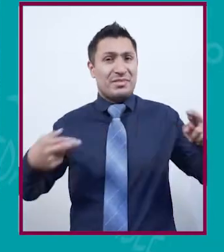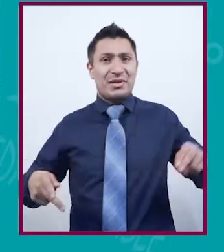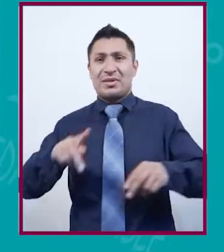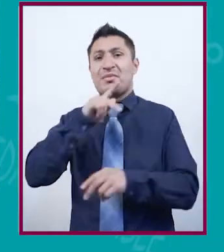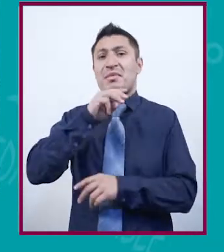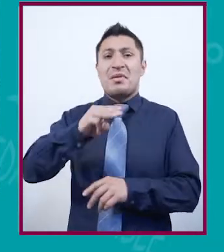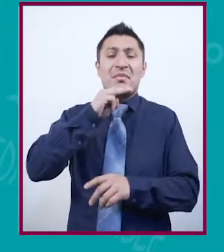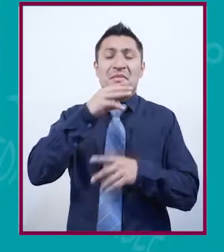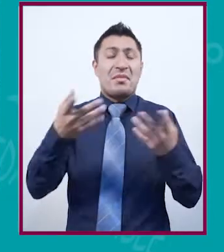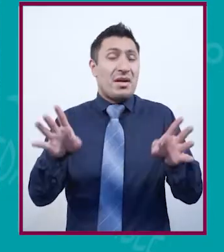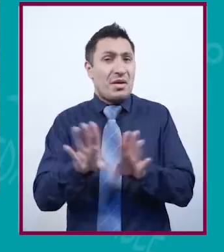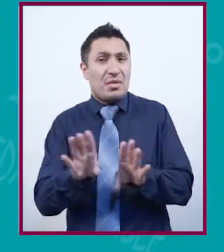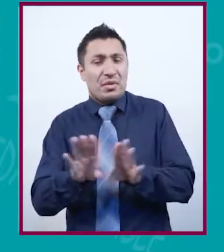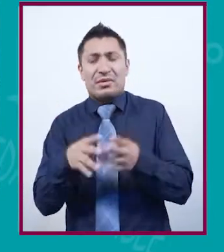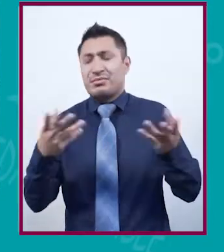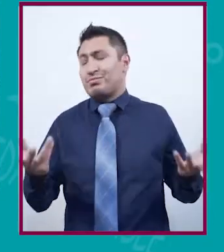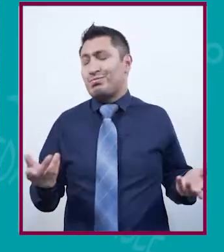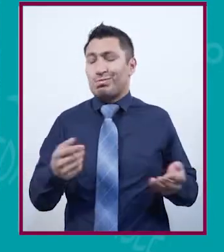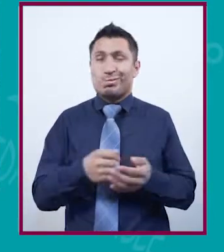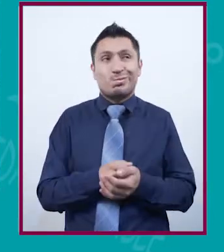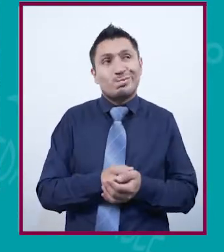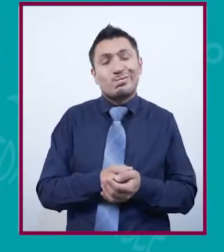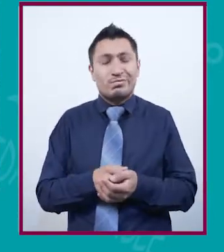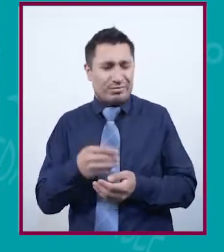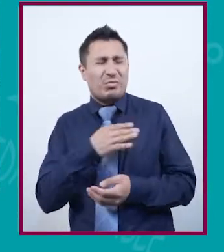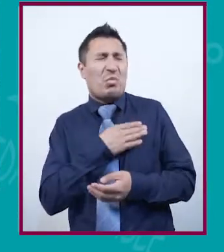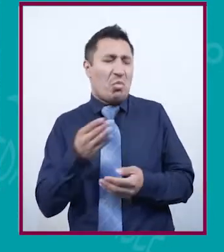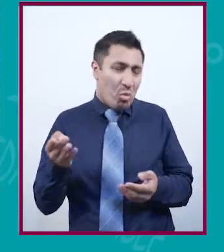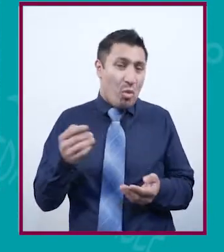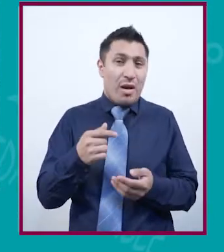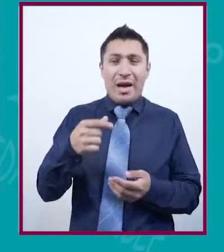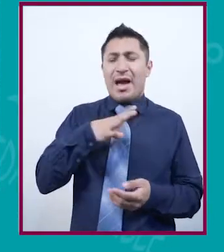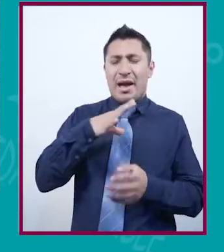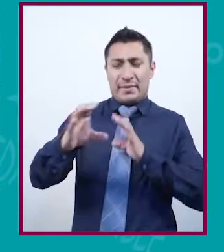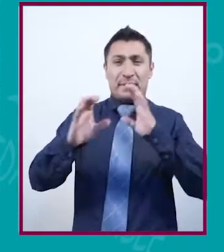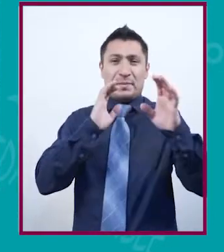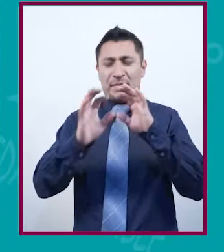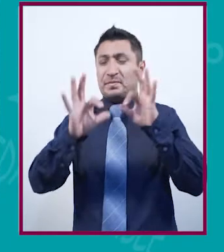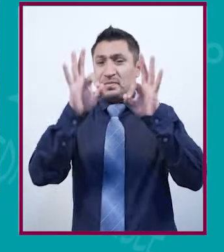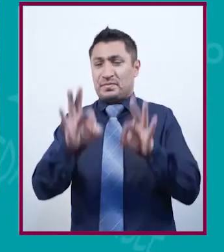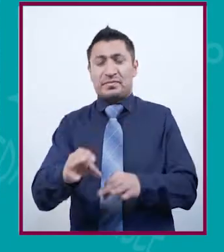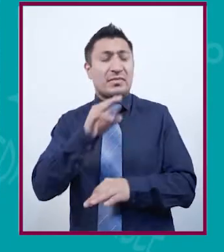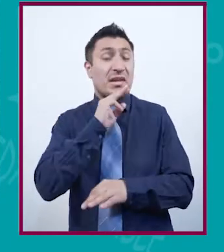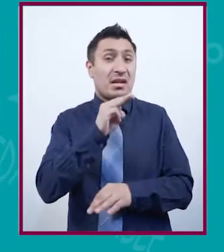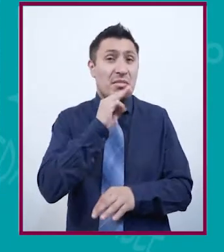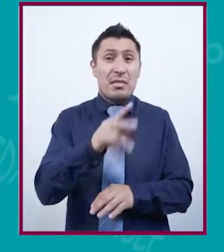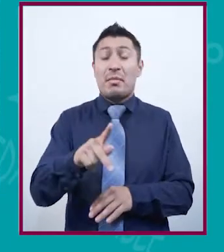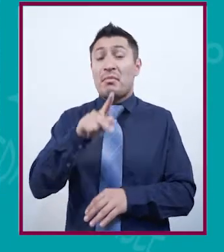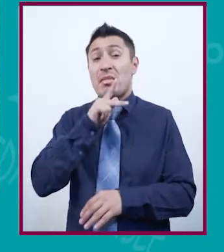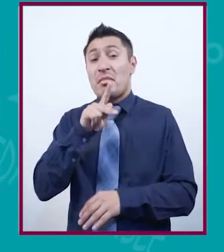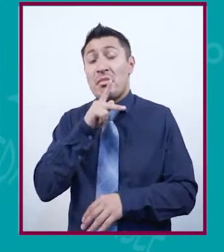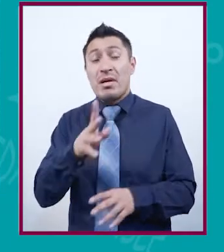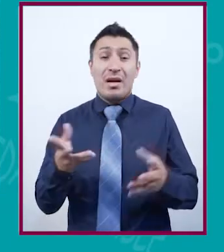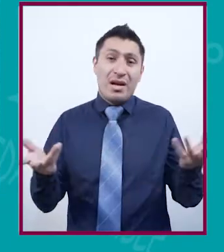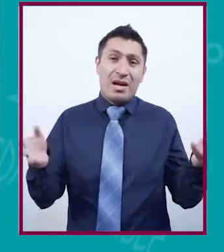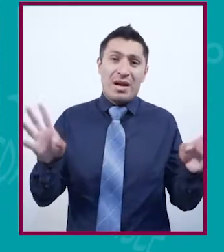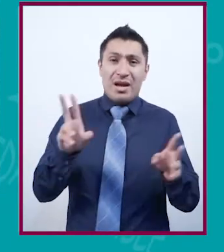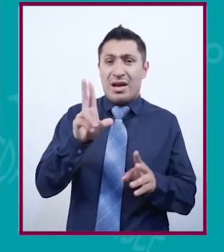la relación con mis padres, pues fue buena, tengo buena comunicación con mi mamá. Mi